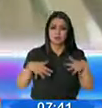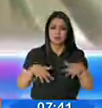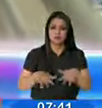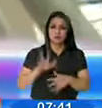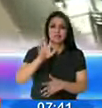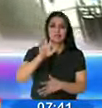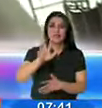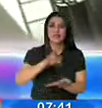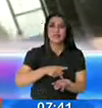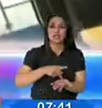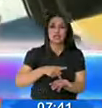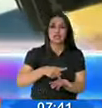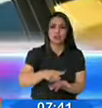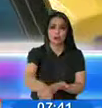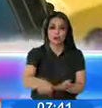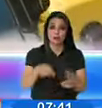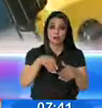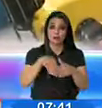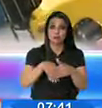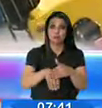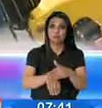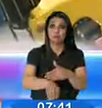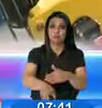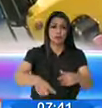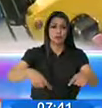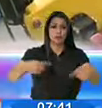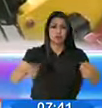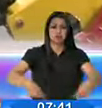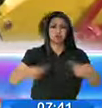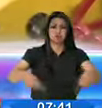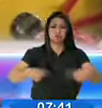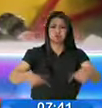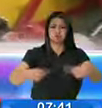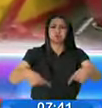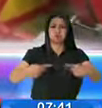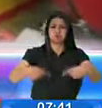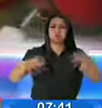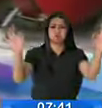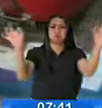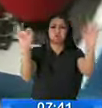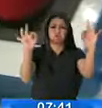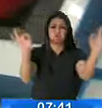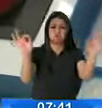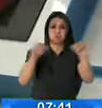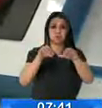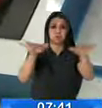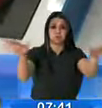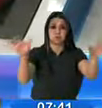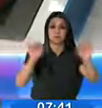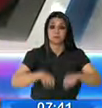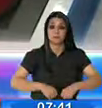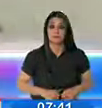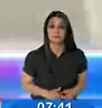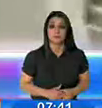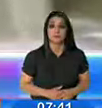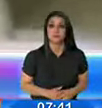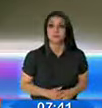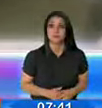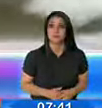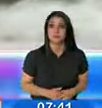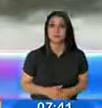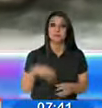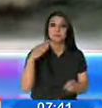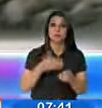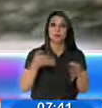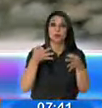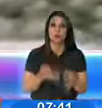3 kilómetros. Una vez aquí, gira la turbina y se genera la energía eléctrica. Cumplido su